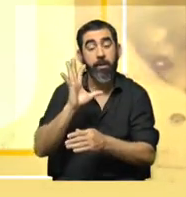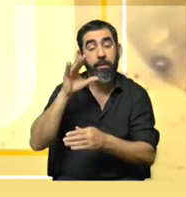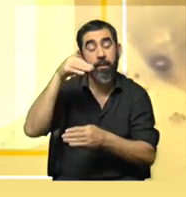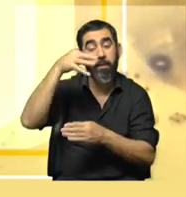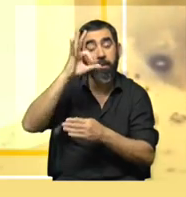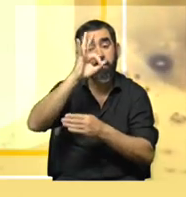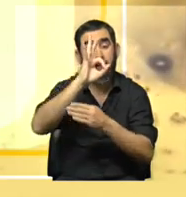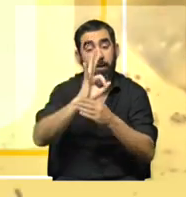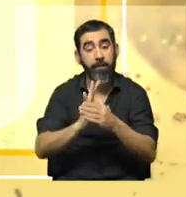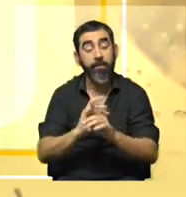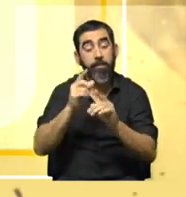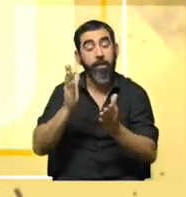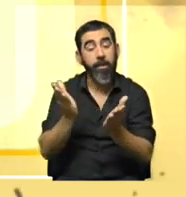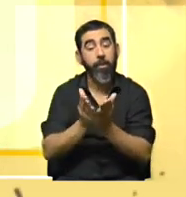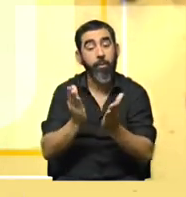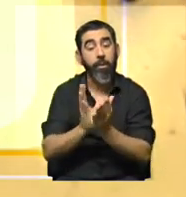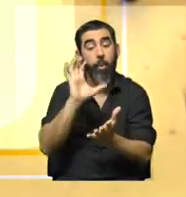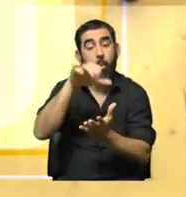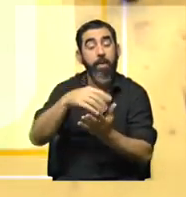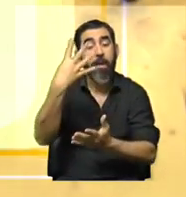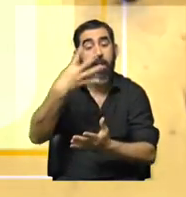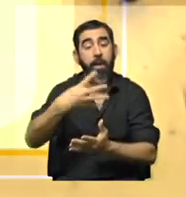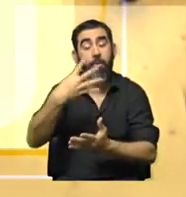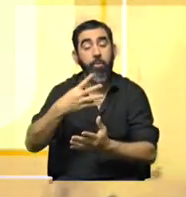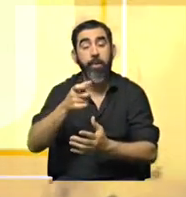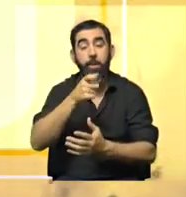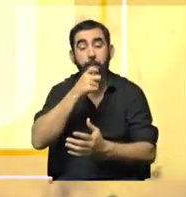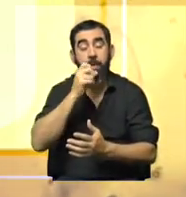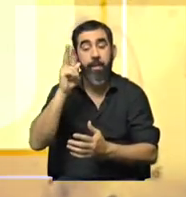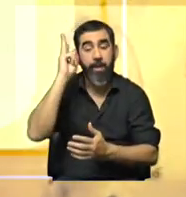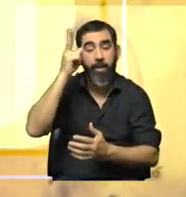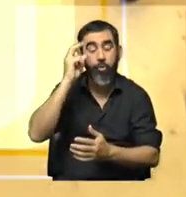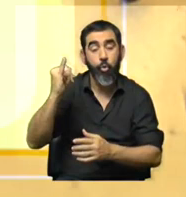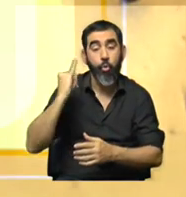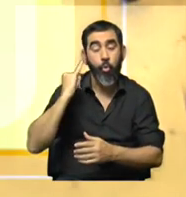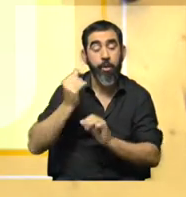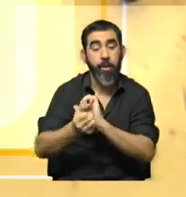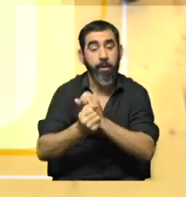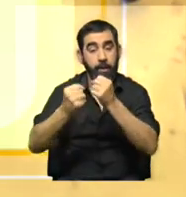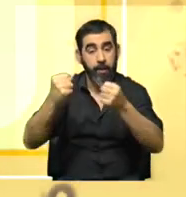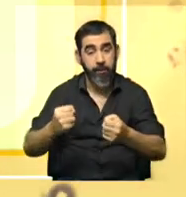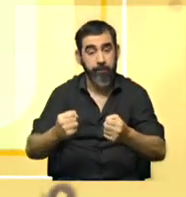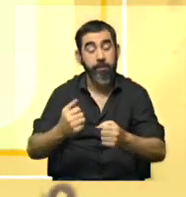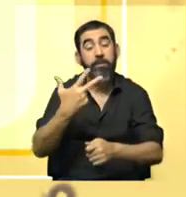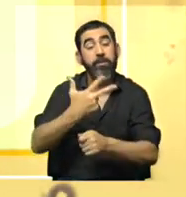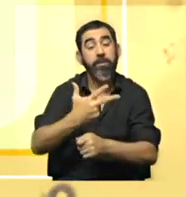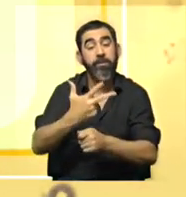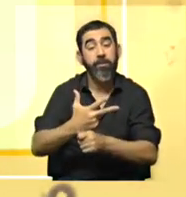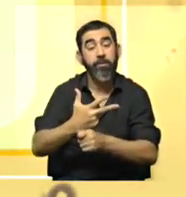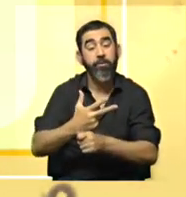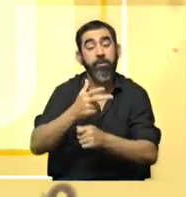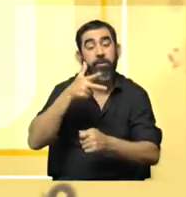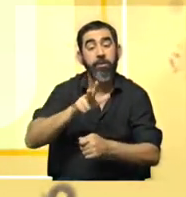también corresponde a estudiantes de la unidad 14 de Piedras de los Indios del departamento de Colonia. Y el tercer puesto para el